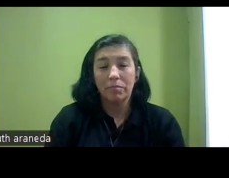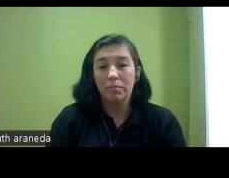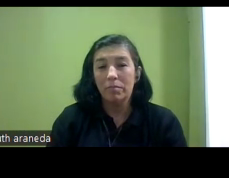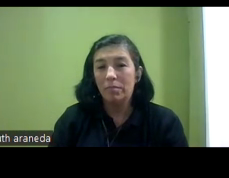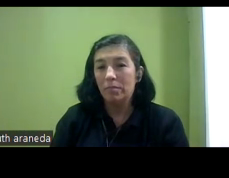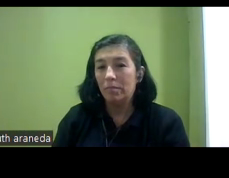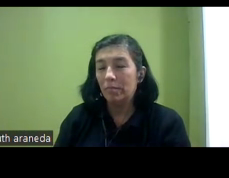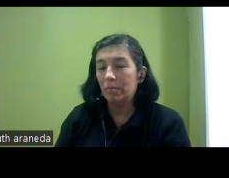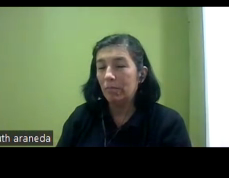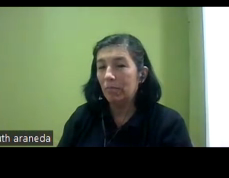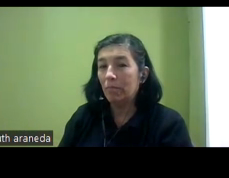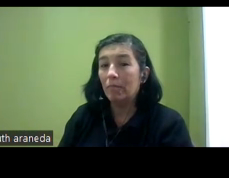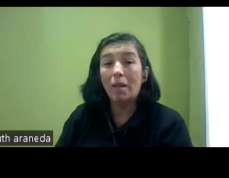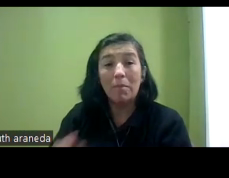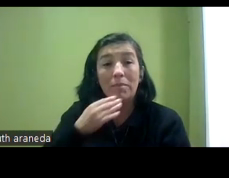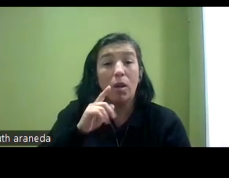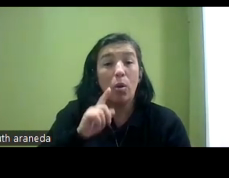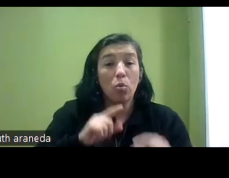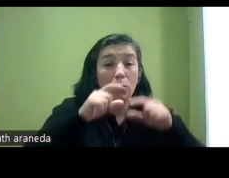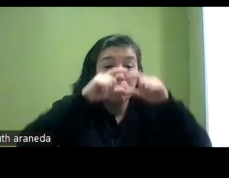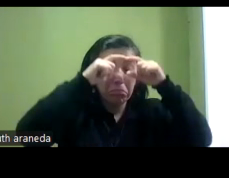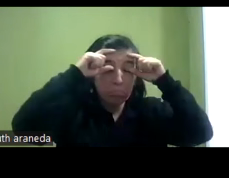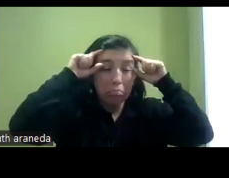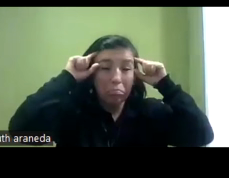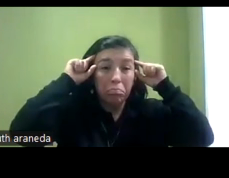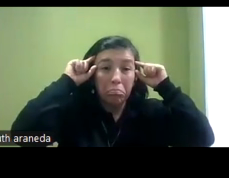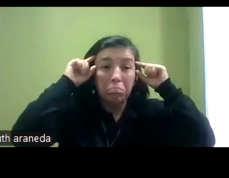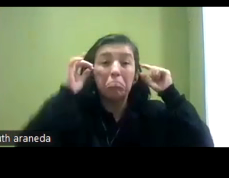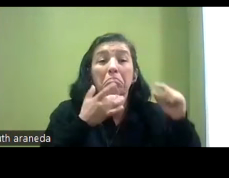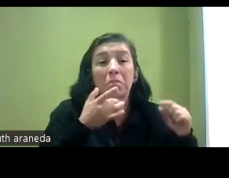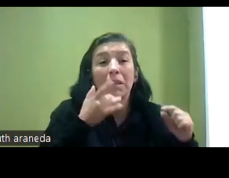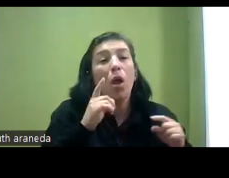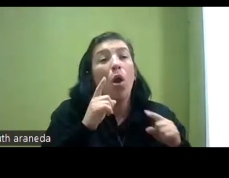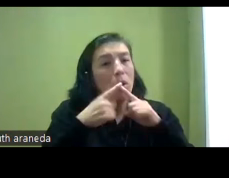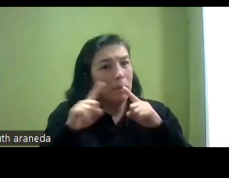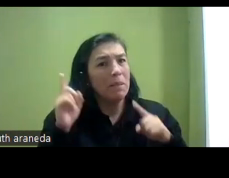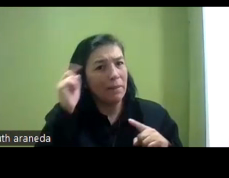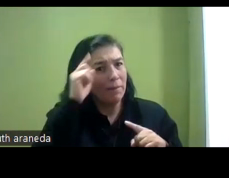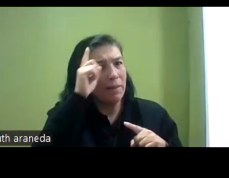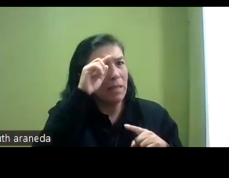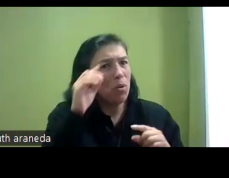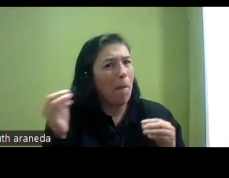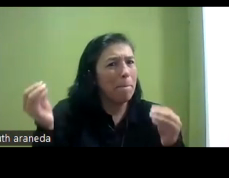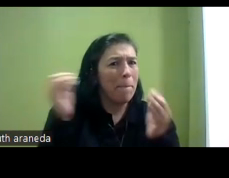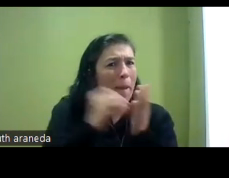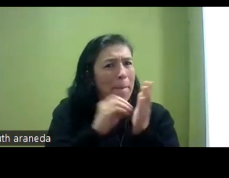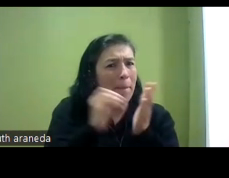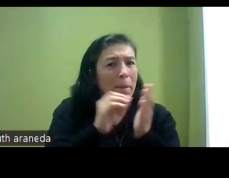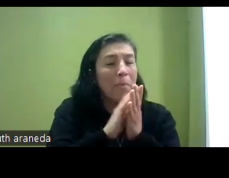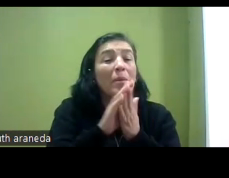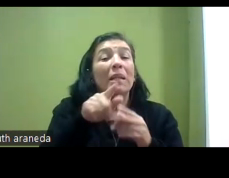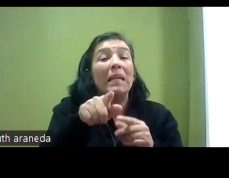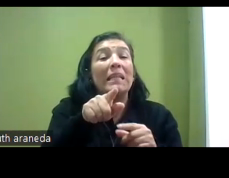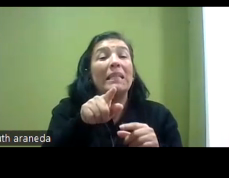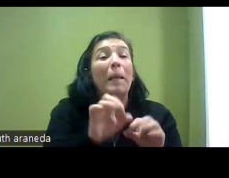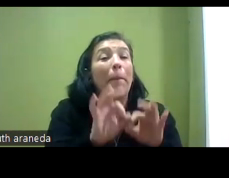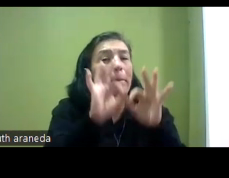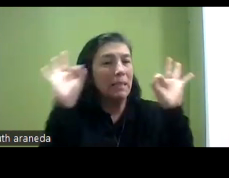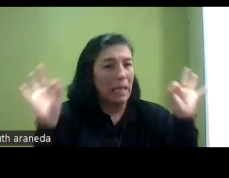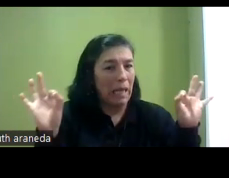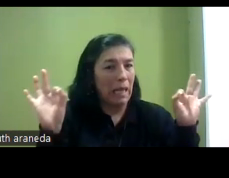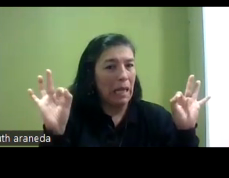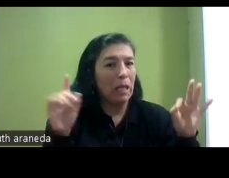eh, diademas simples como esta, y hay algunas más complejas, que este es un caso excepcional, ¿no?, que